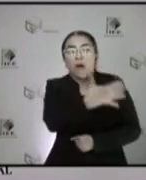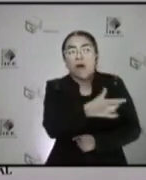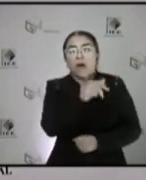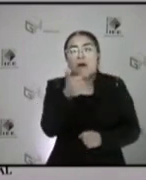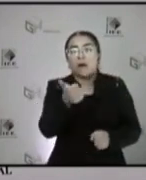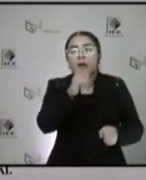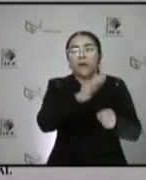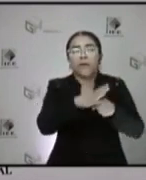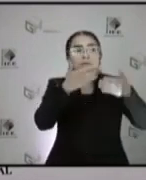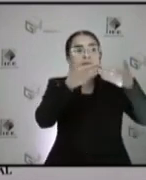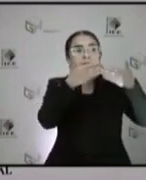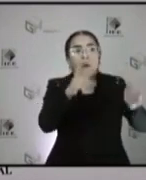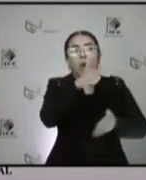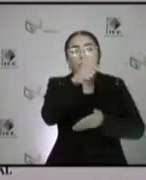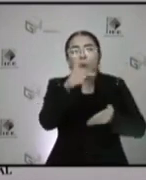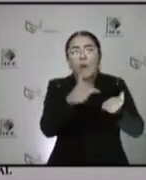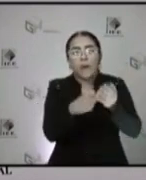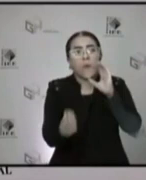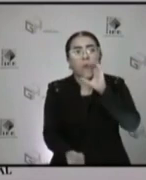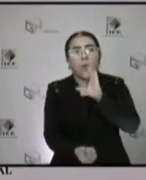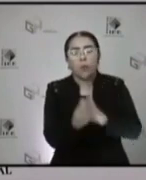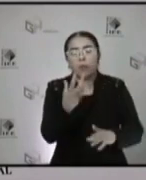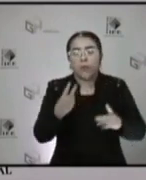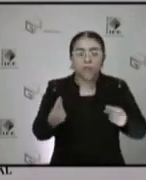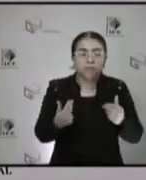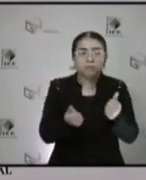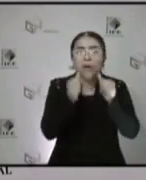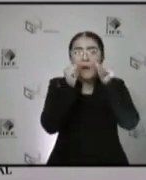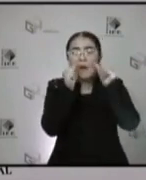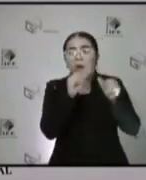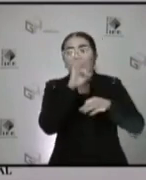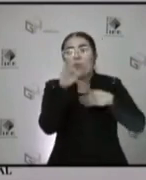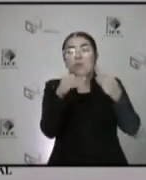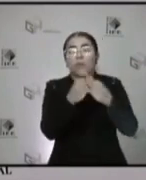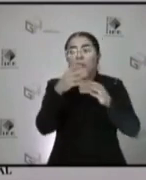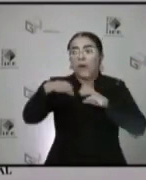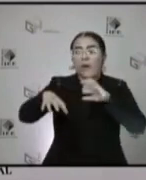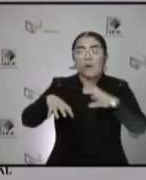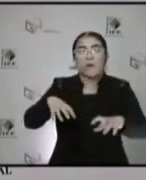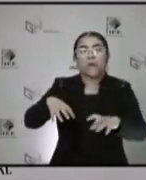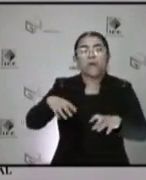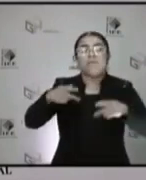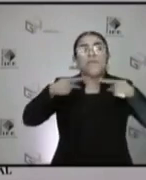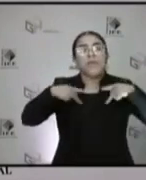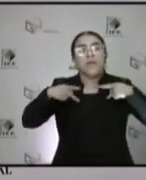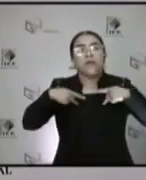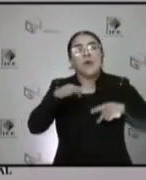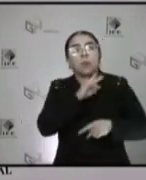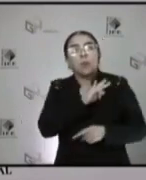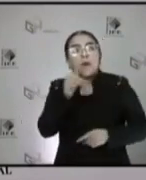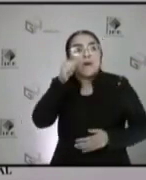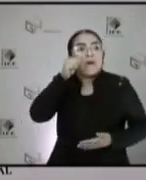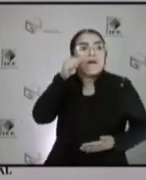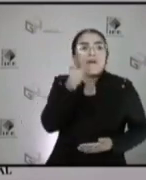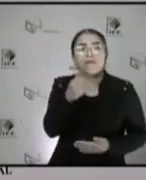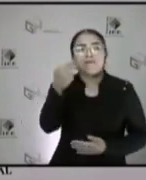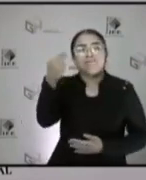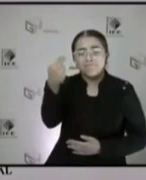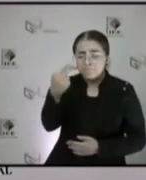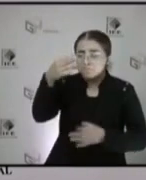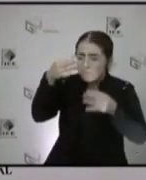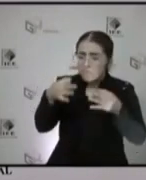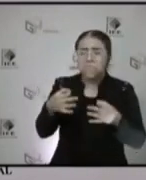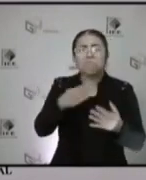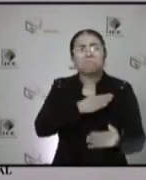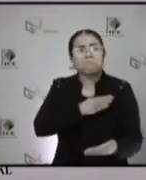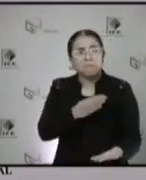un espacio moderno y eficiente donde todas y todos los ciudadanos serán atendidos como se merecen,